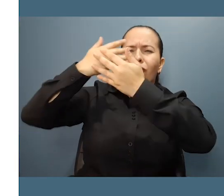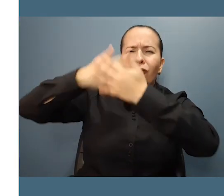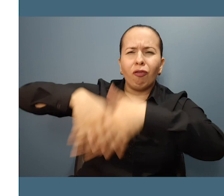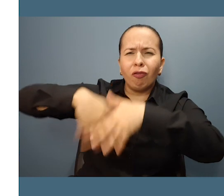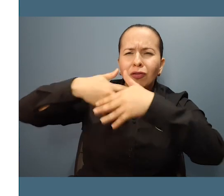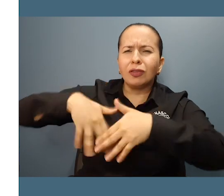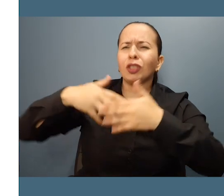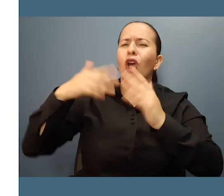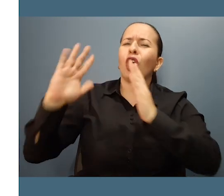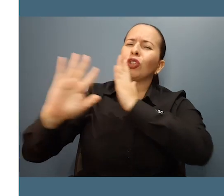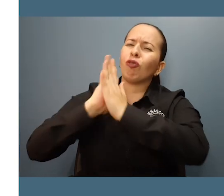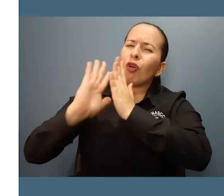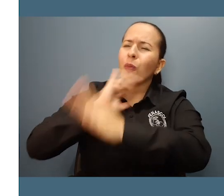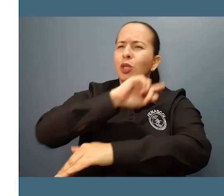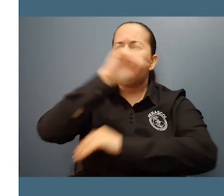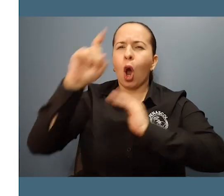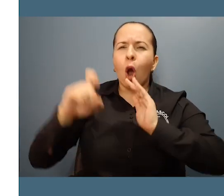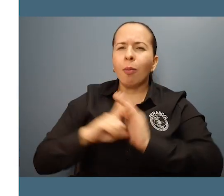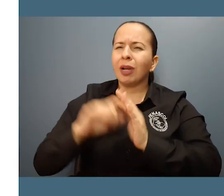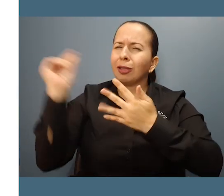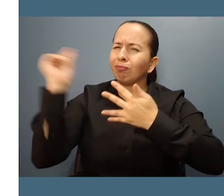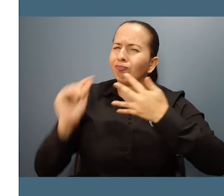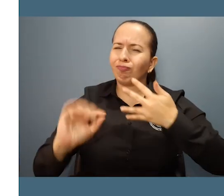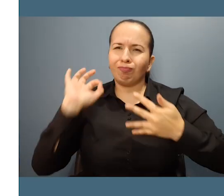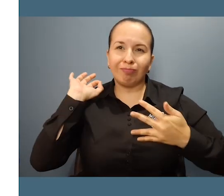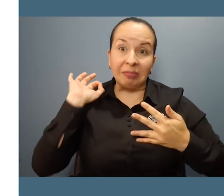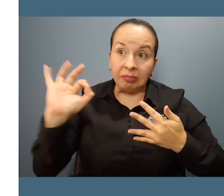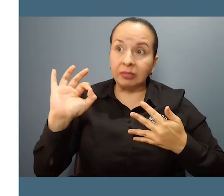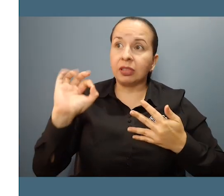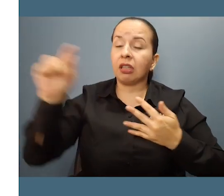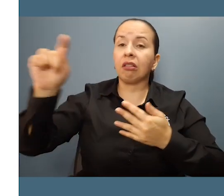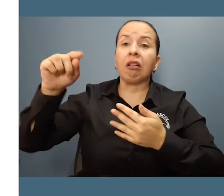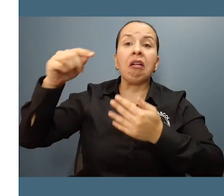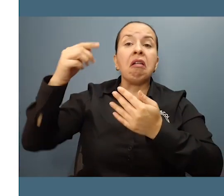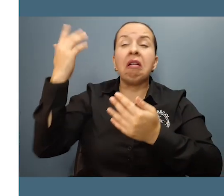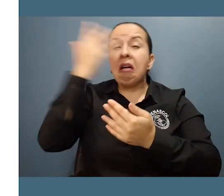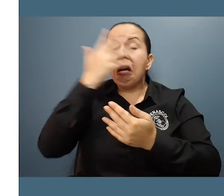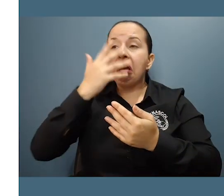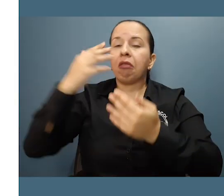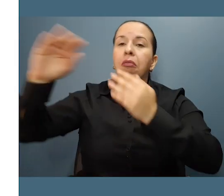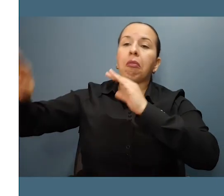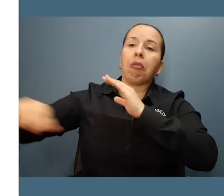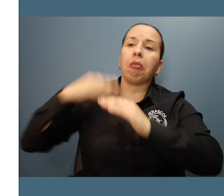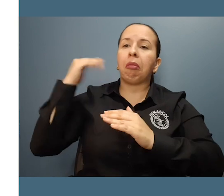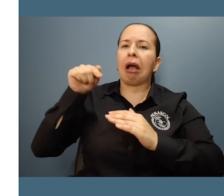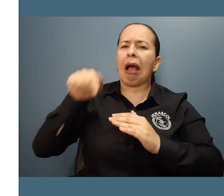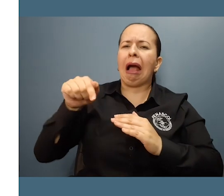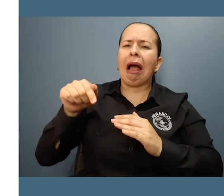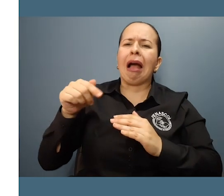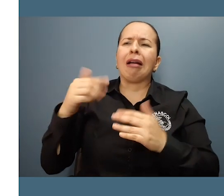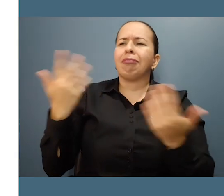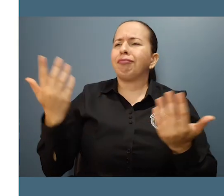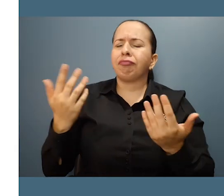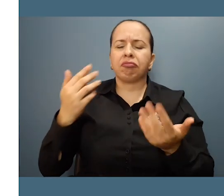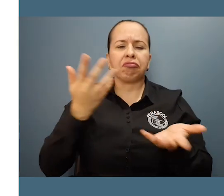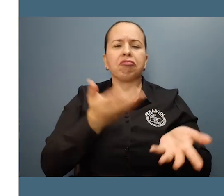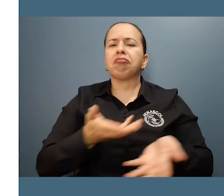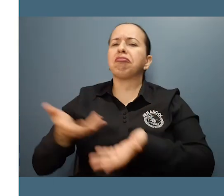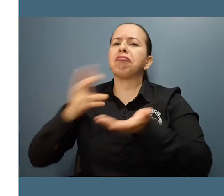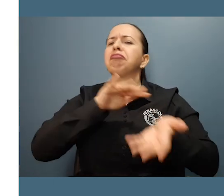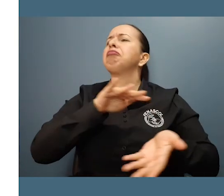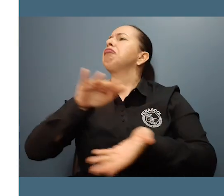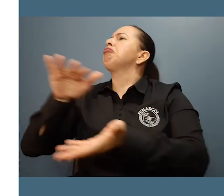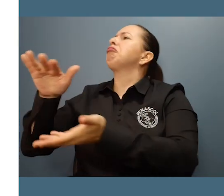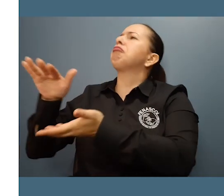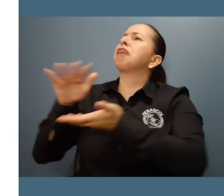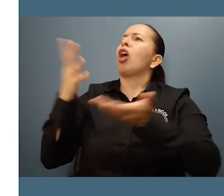Es importante verificar los datos de entrega al momento de enviar la información por correo a Fenascol para el despacho. De lo contrario, se pueden presentar inconvenientes